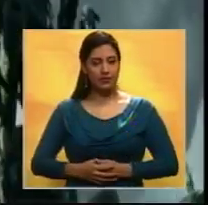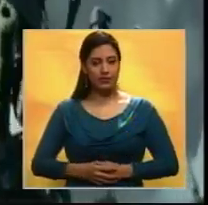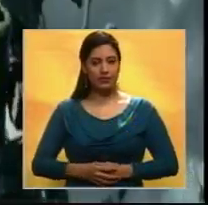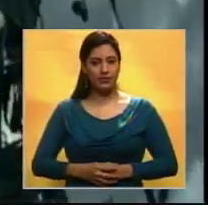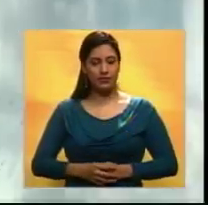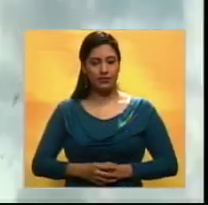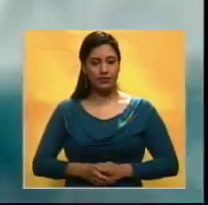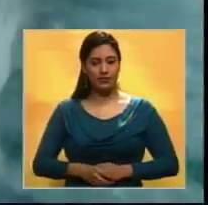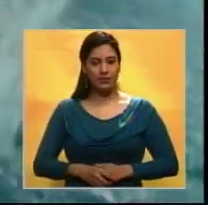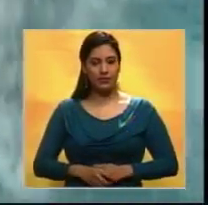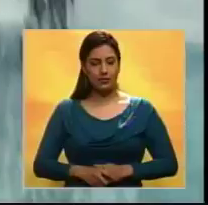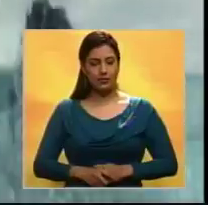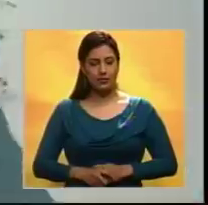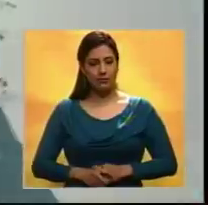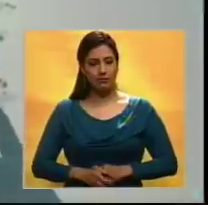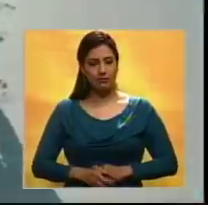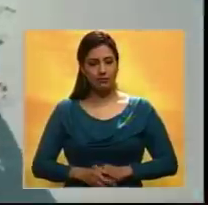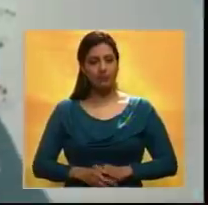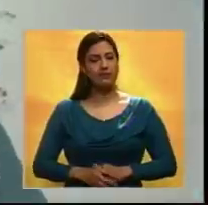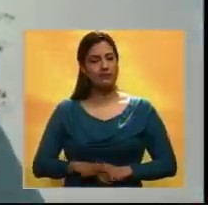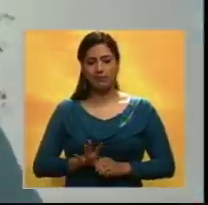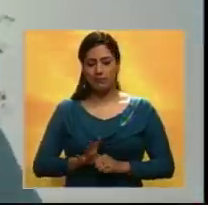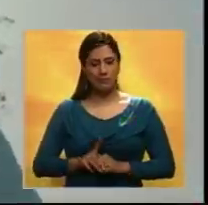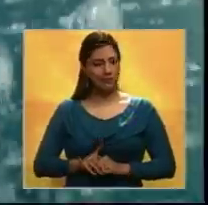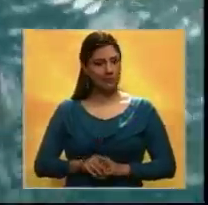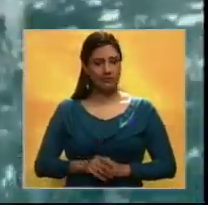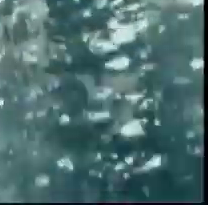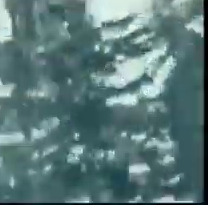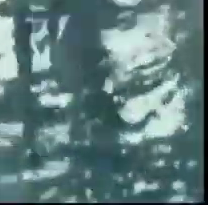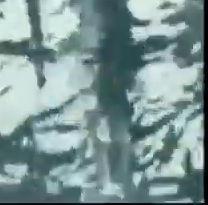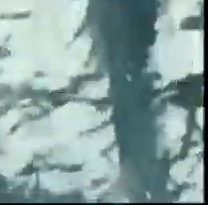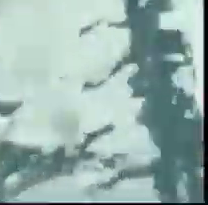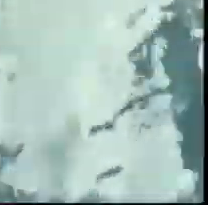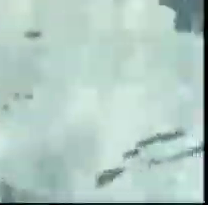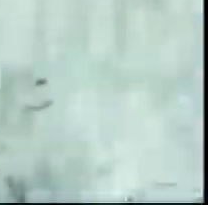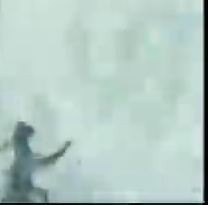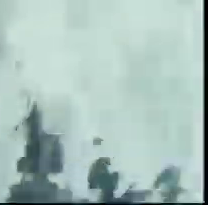Ain't no grave can hold my body down.